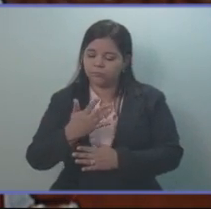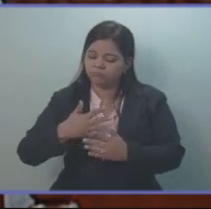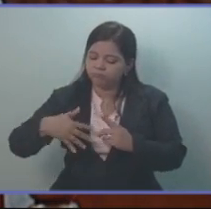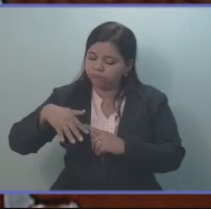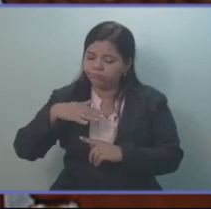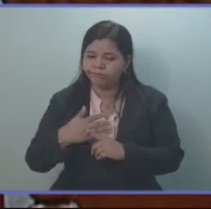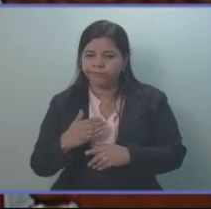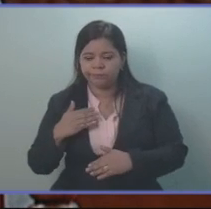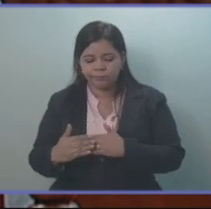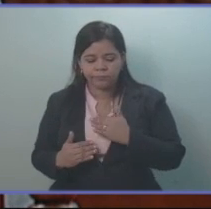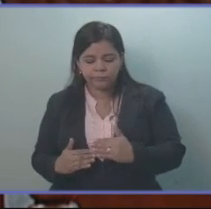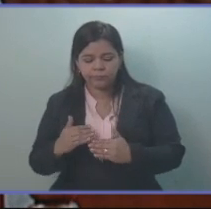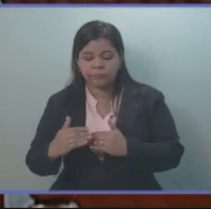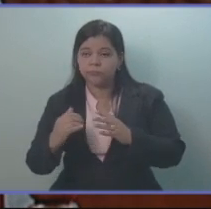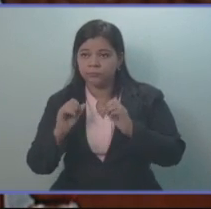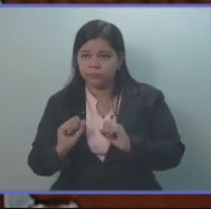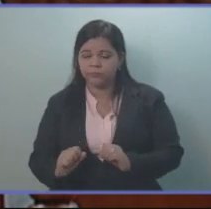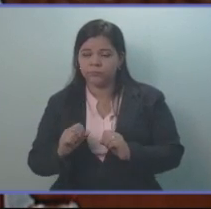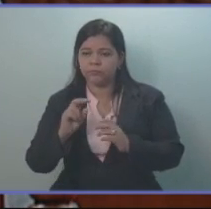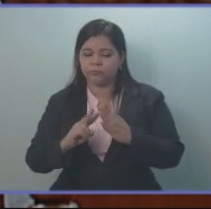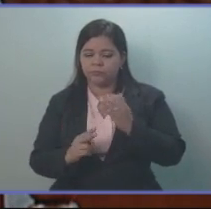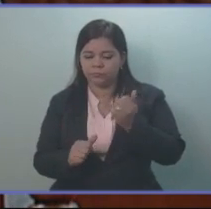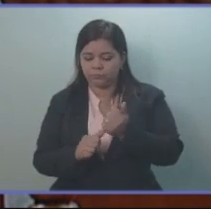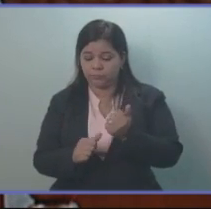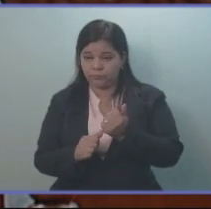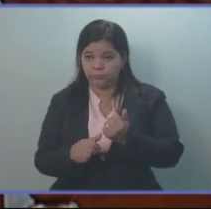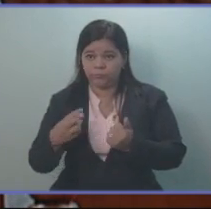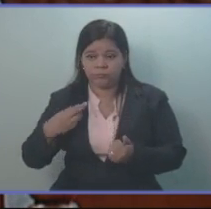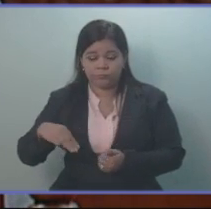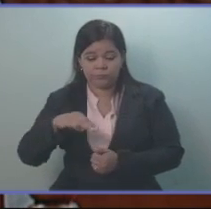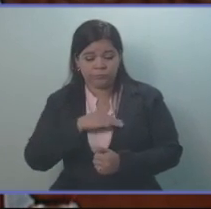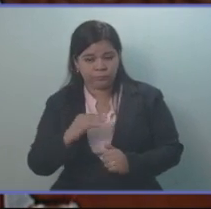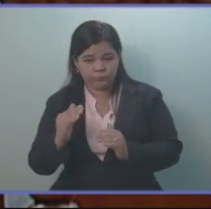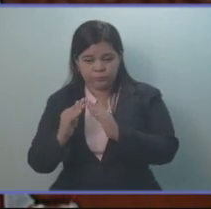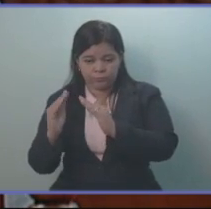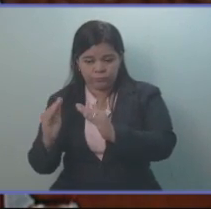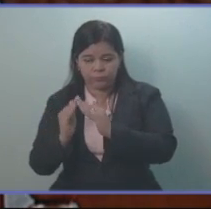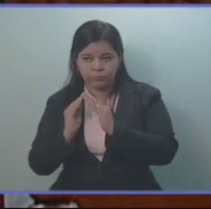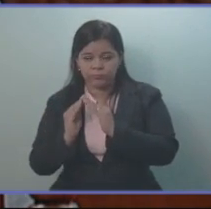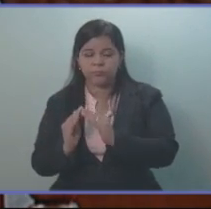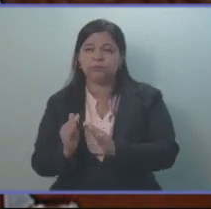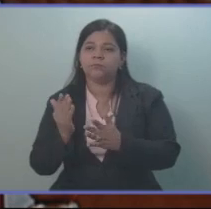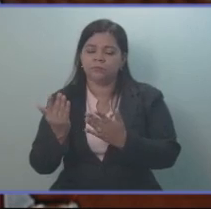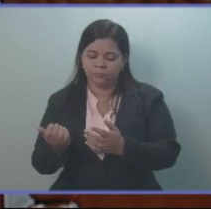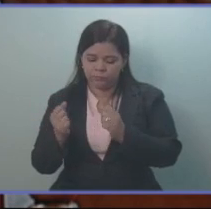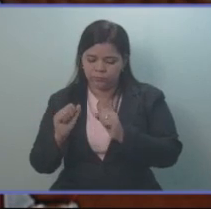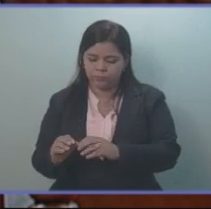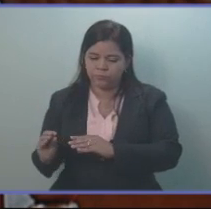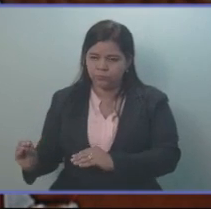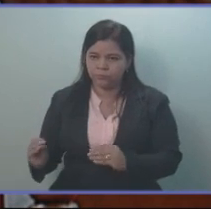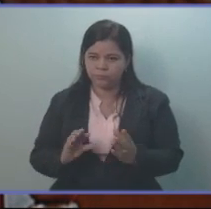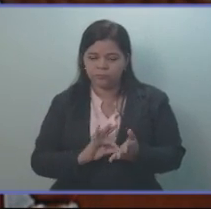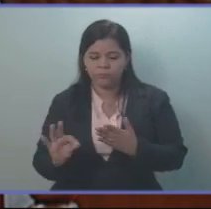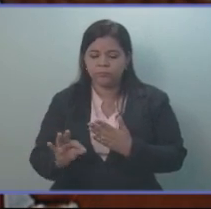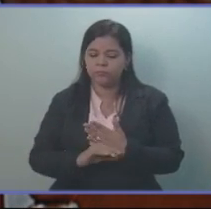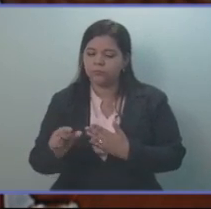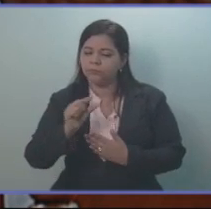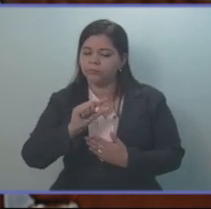procedimientos para el Viceministerio de Vivienda y Desarrollo Urbano en calidad de ejecutor del proyecto